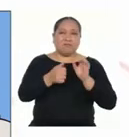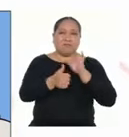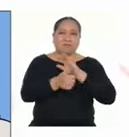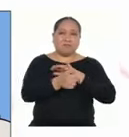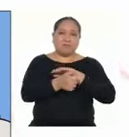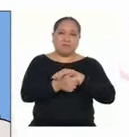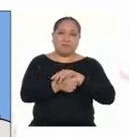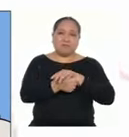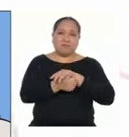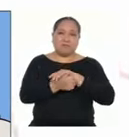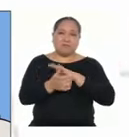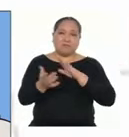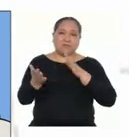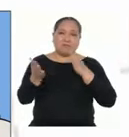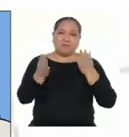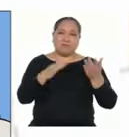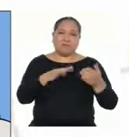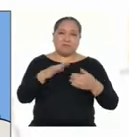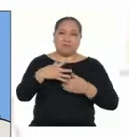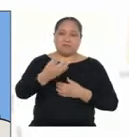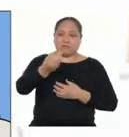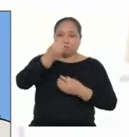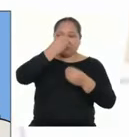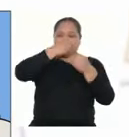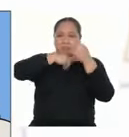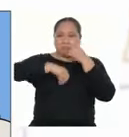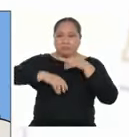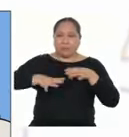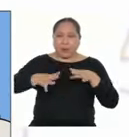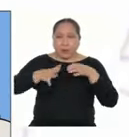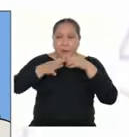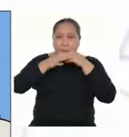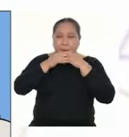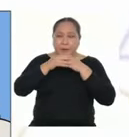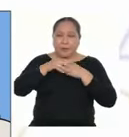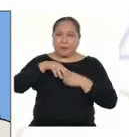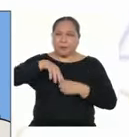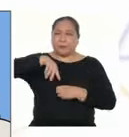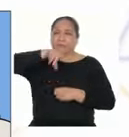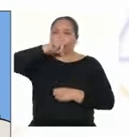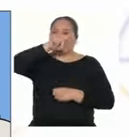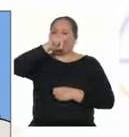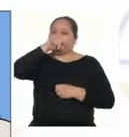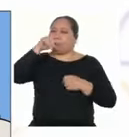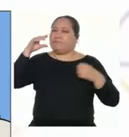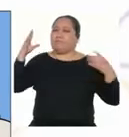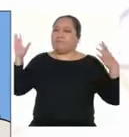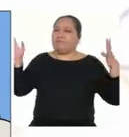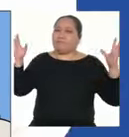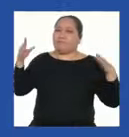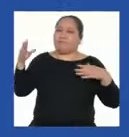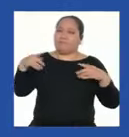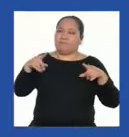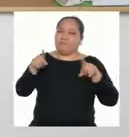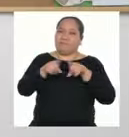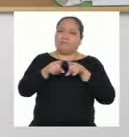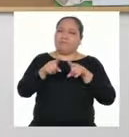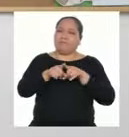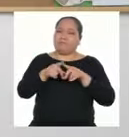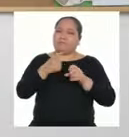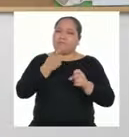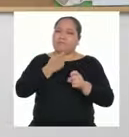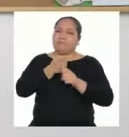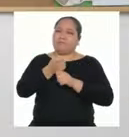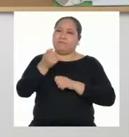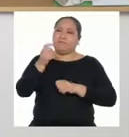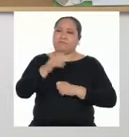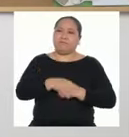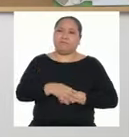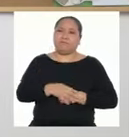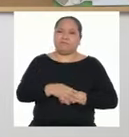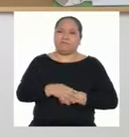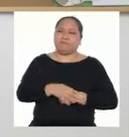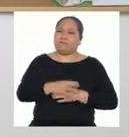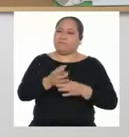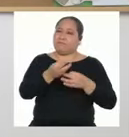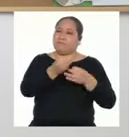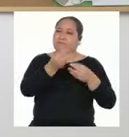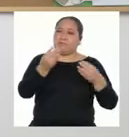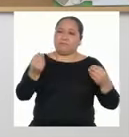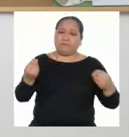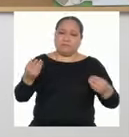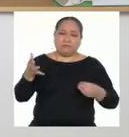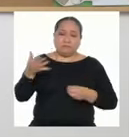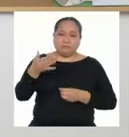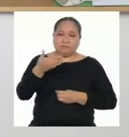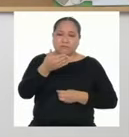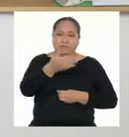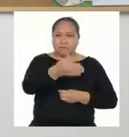de consumir las bolsas. Las aves también se ven afectadas con otros tipos de plástico. Contamos con una gran variedad